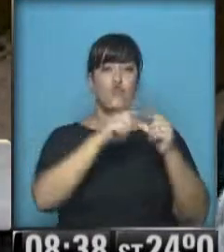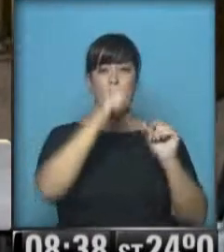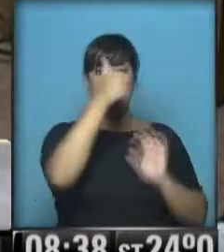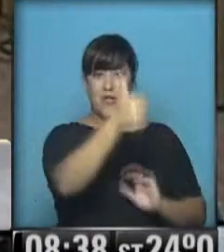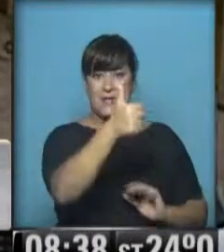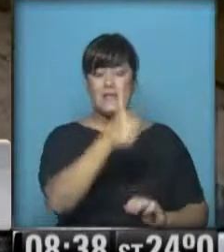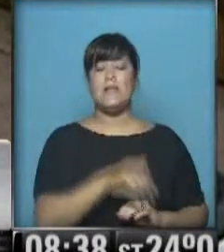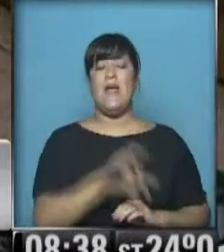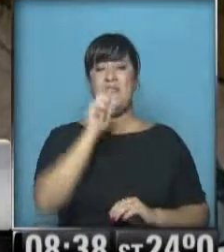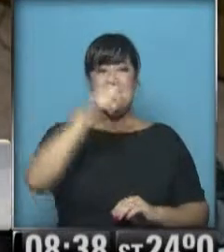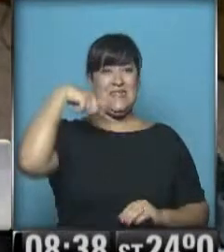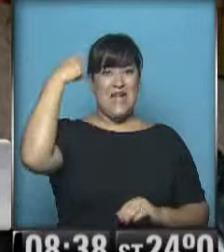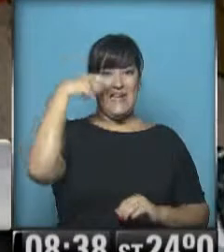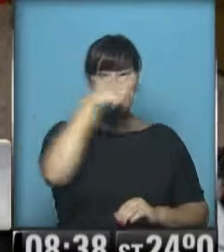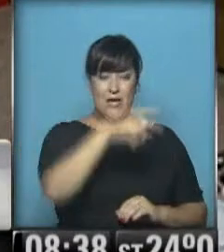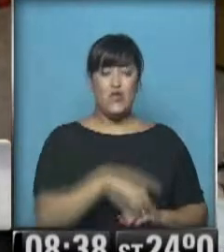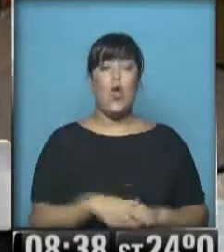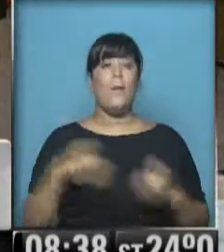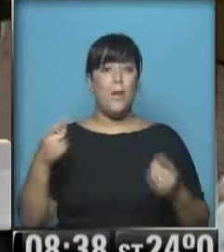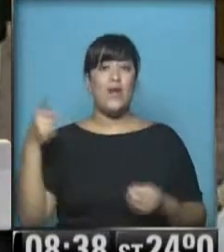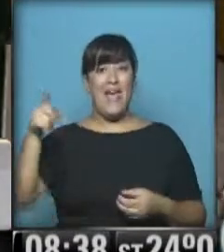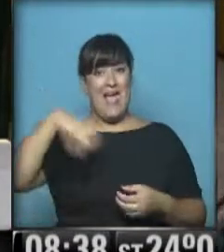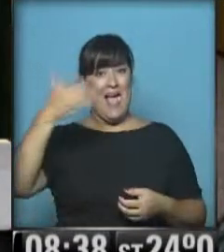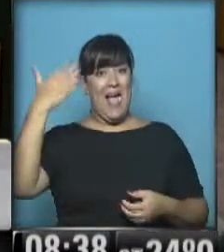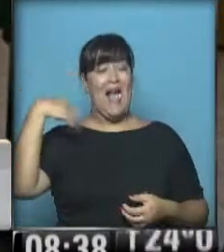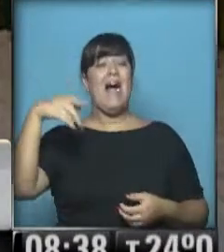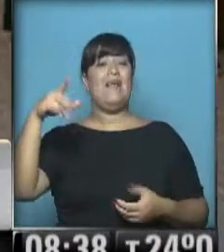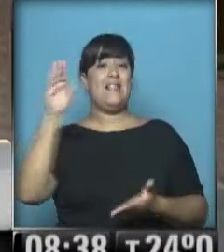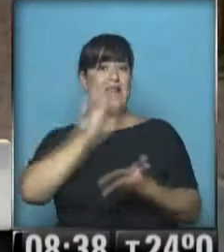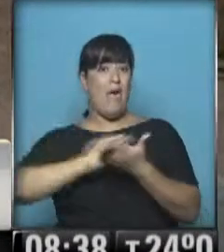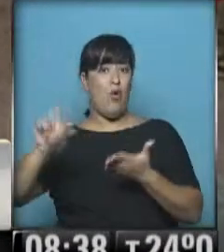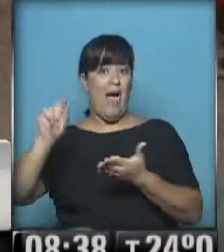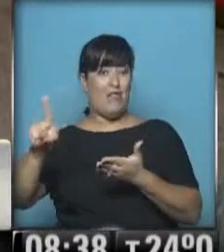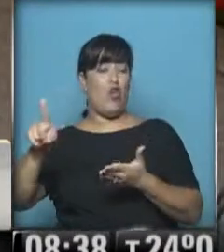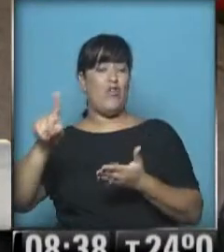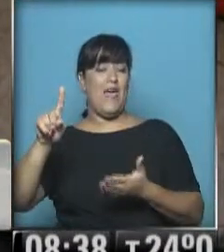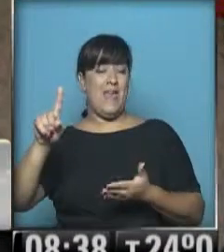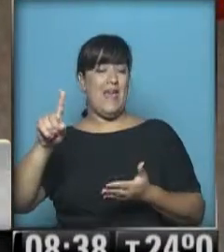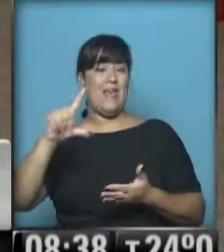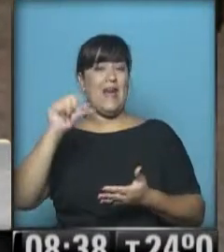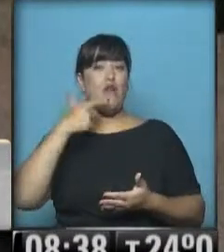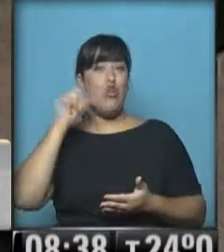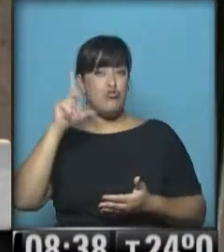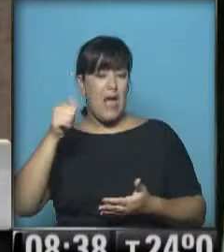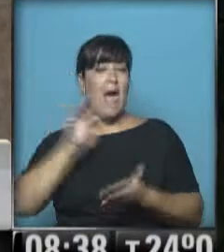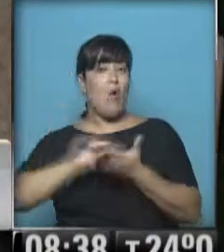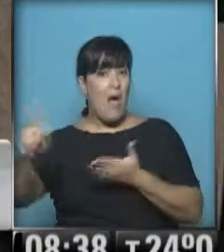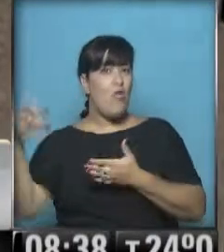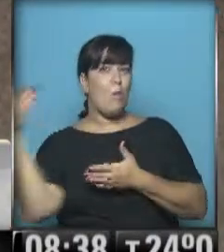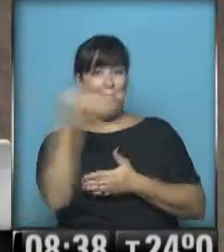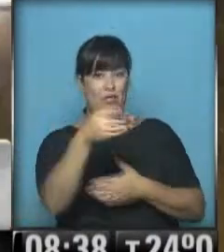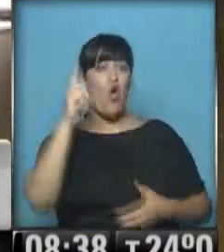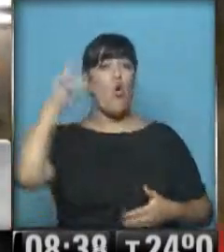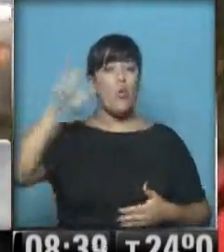6 de san isidro al hacer lugar a un pedido que había formulado la defensa del viudo carrascosa fue notificado de la decisión de los